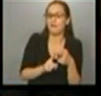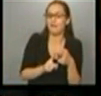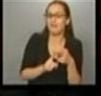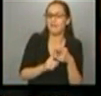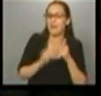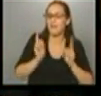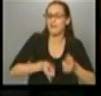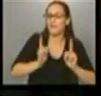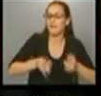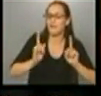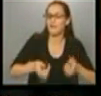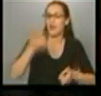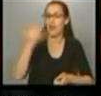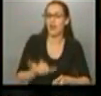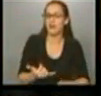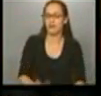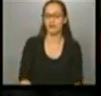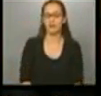emocionarse.